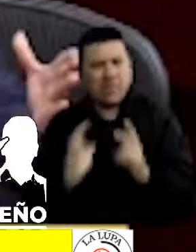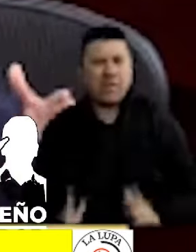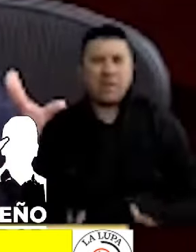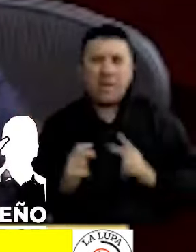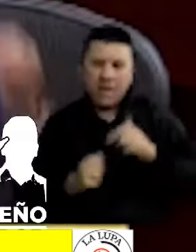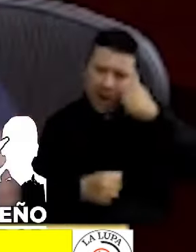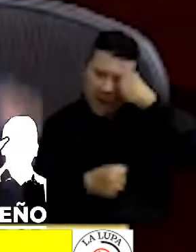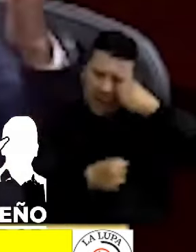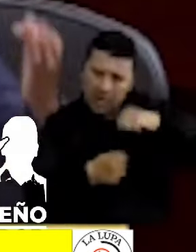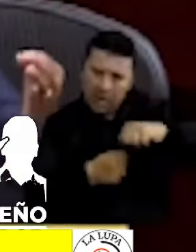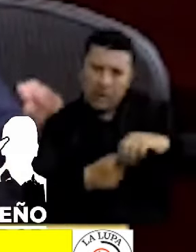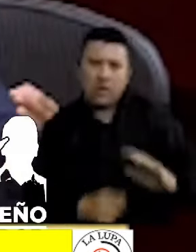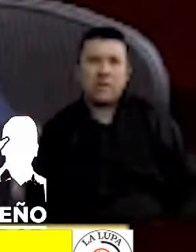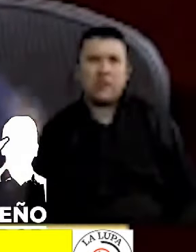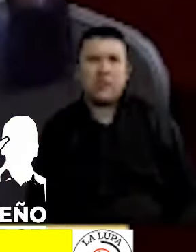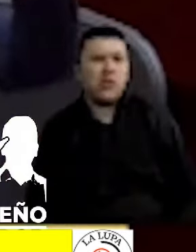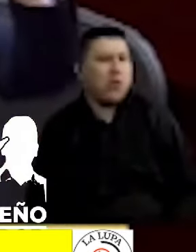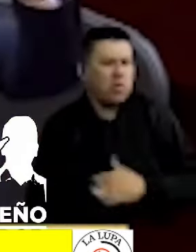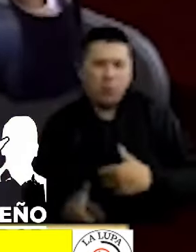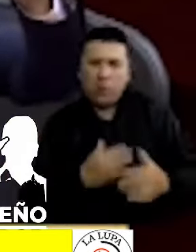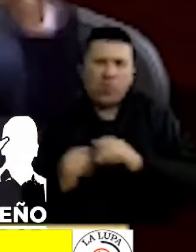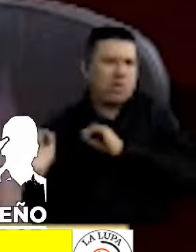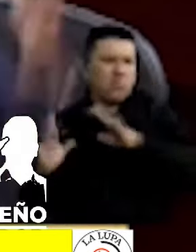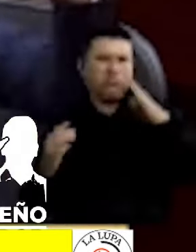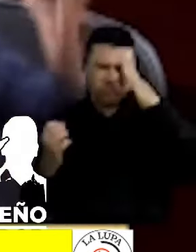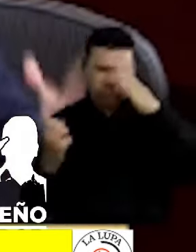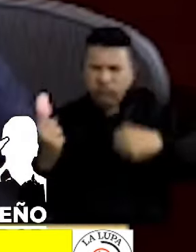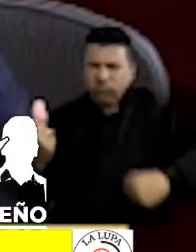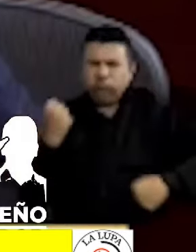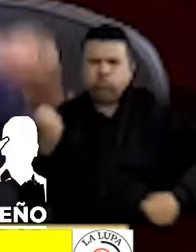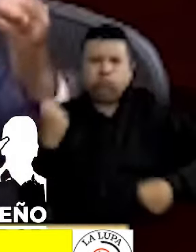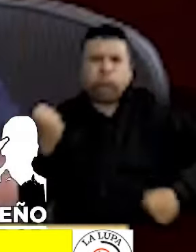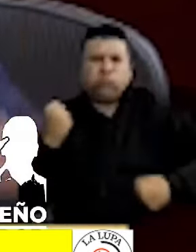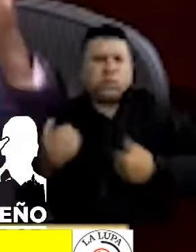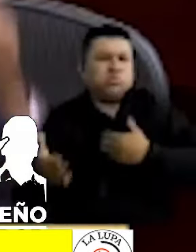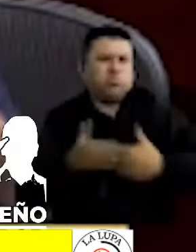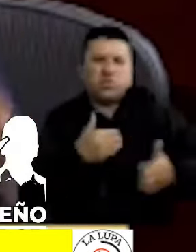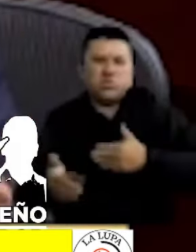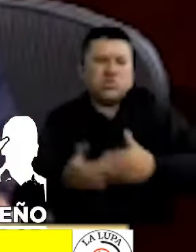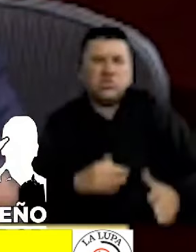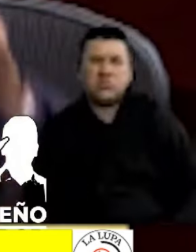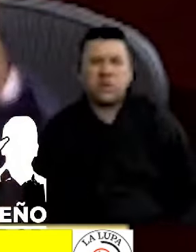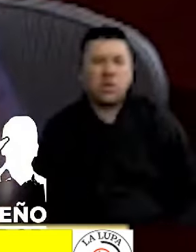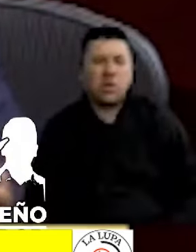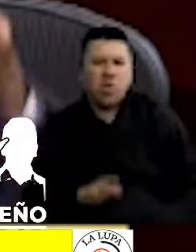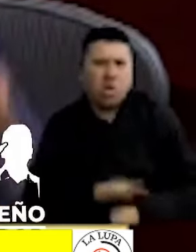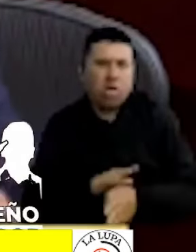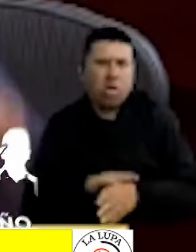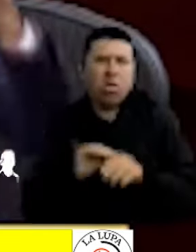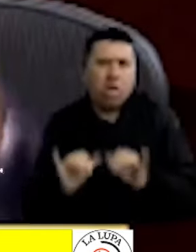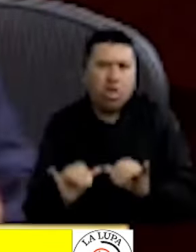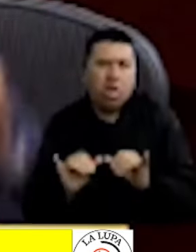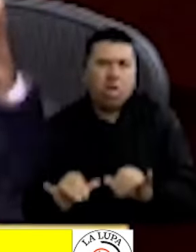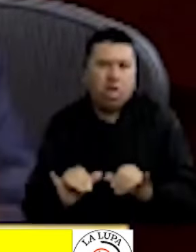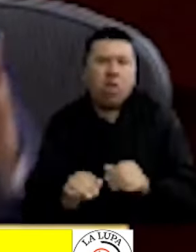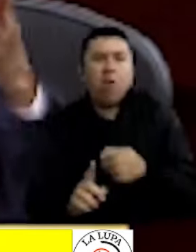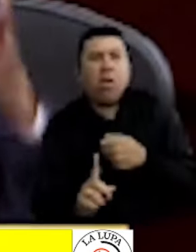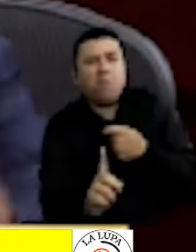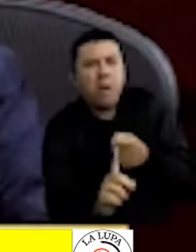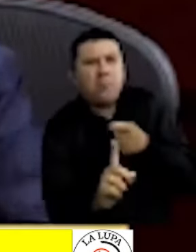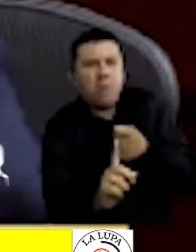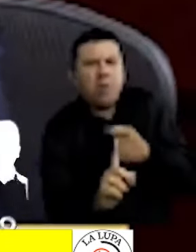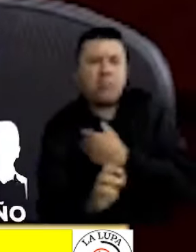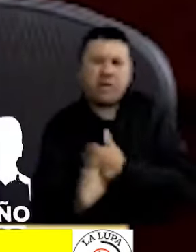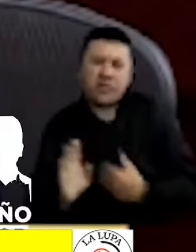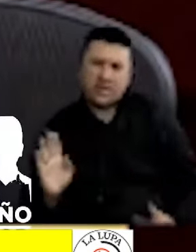Arauca. Si toca militarizar, pues militaricemos Arauca, pero no nos pueden seguir dejando asesinar en Arauca,